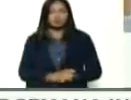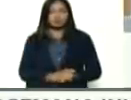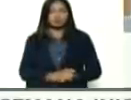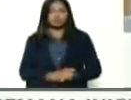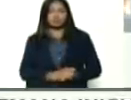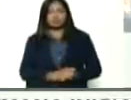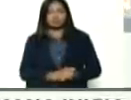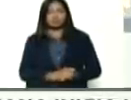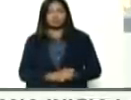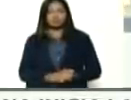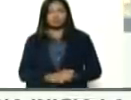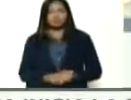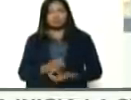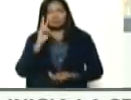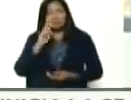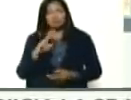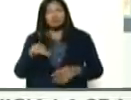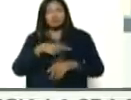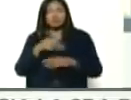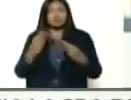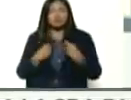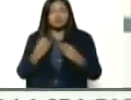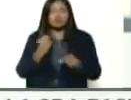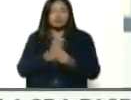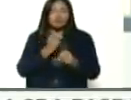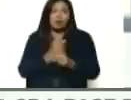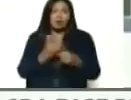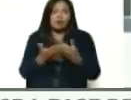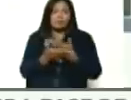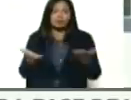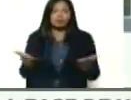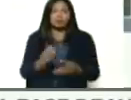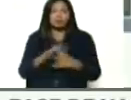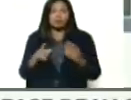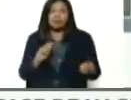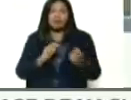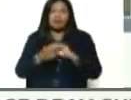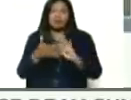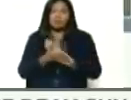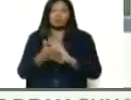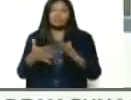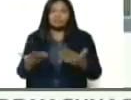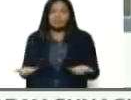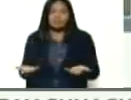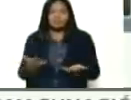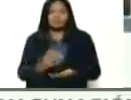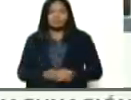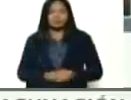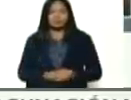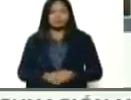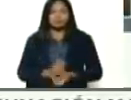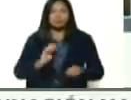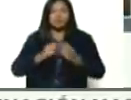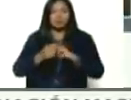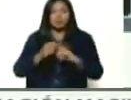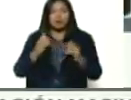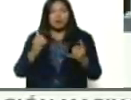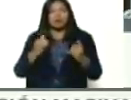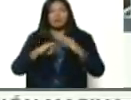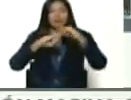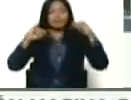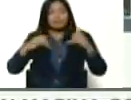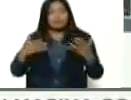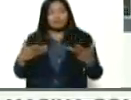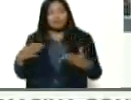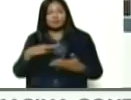queda su tiempo su vida su trabajo por los demás a cambio de qué a cambio de la felicidad de su